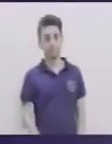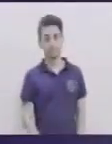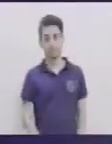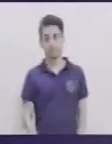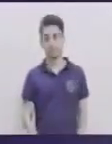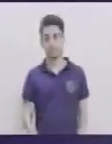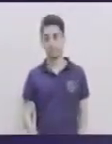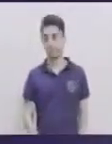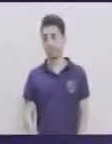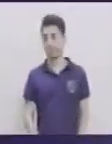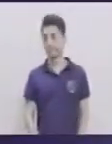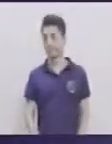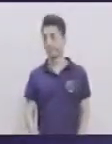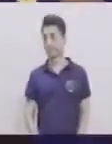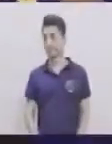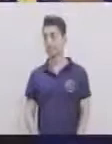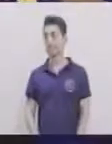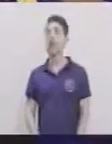Tomate.